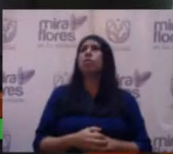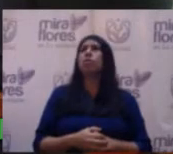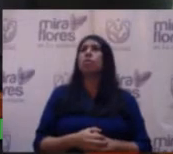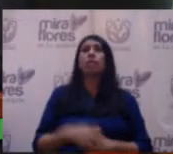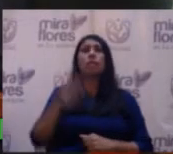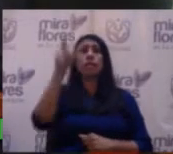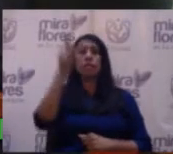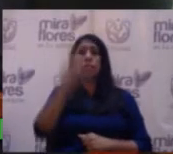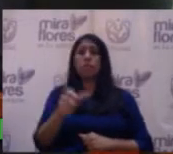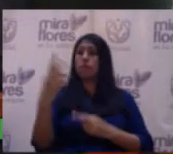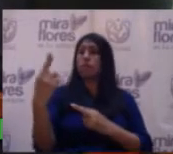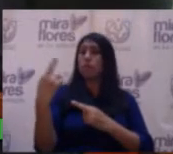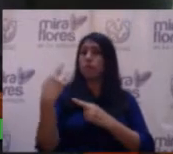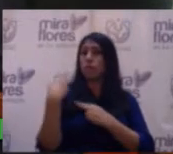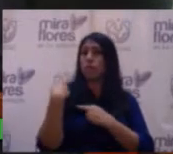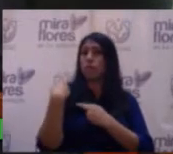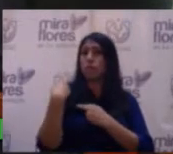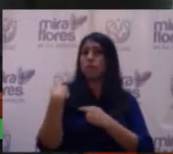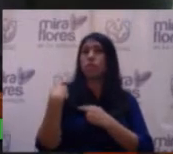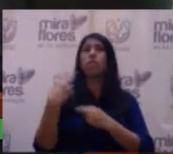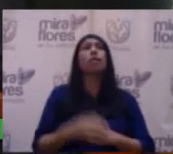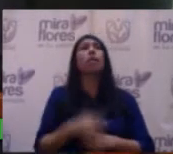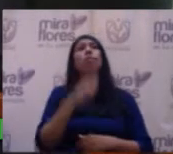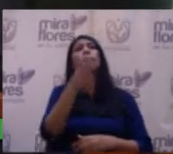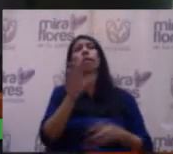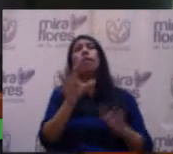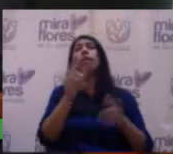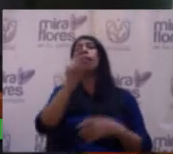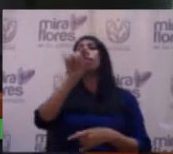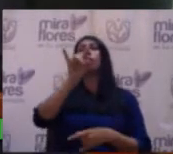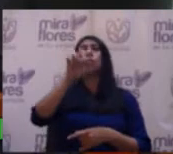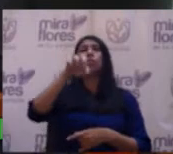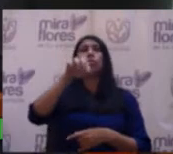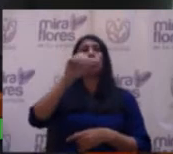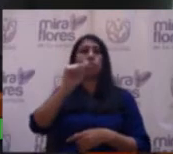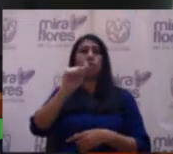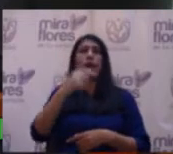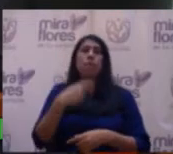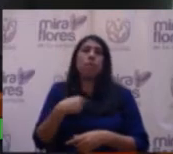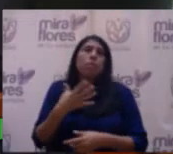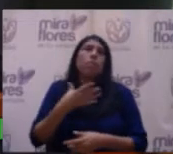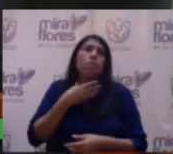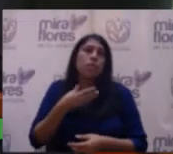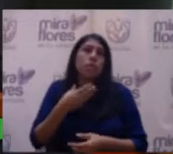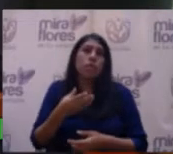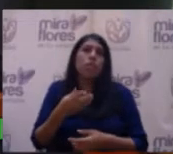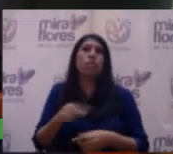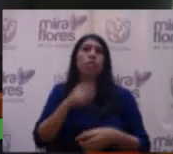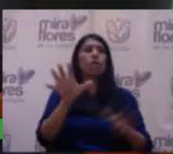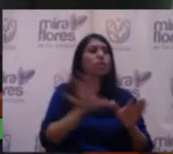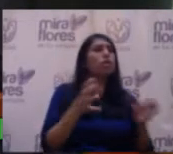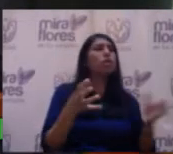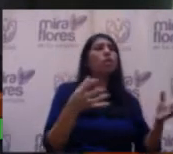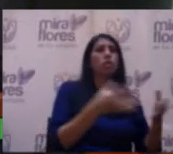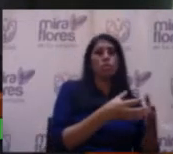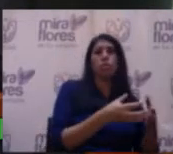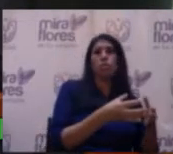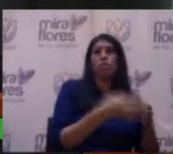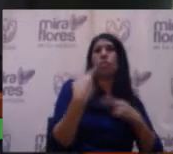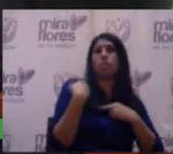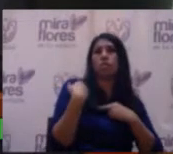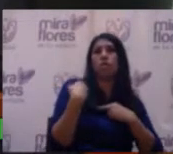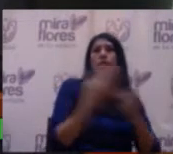de la persona responsable del TUPA, y me hubiera gustado que esto se hubiera hecho en la comisión respectiva y